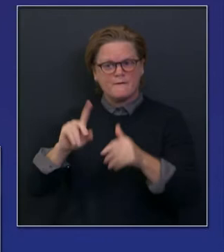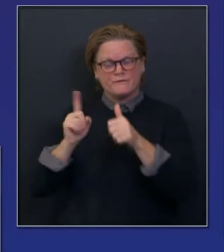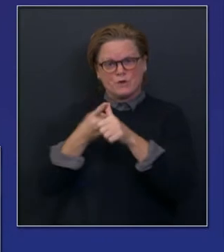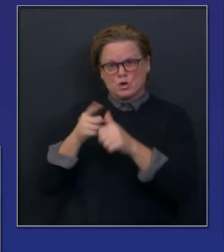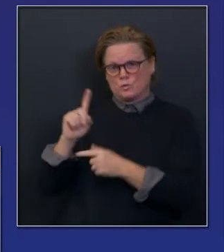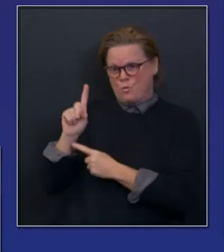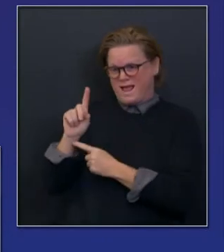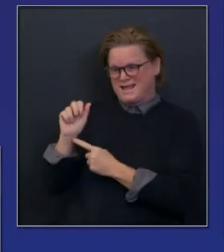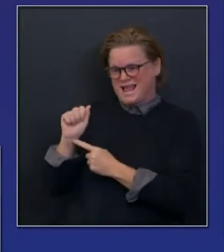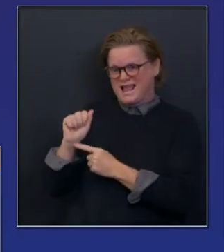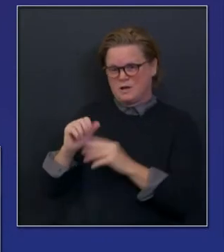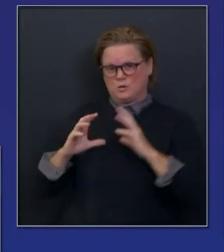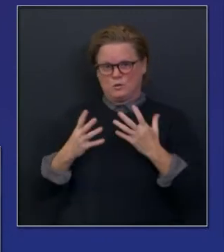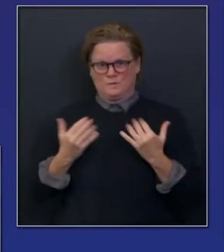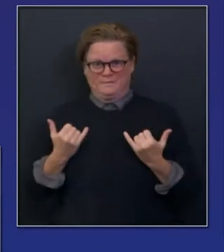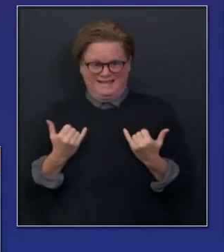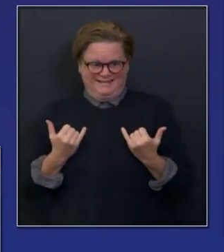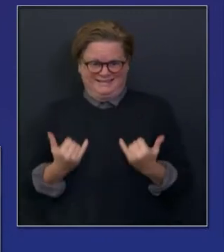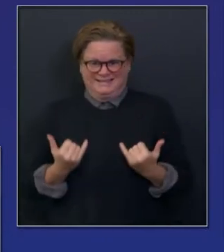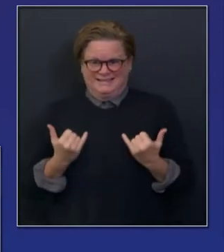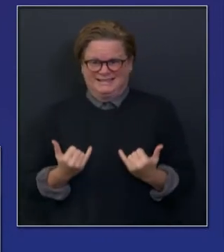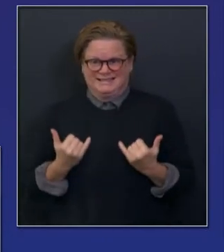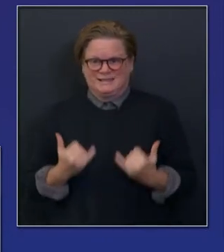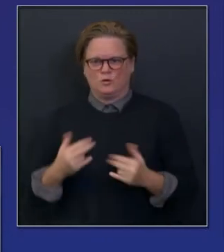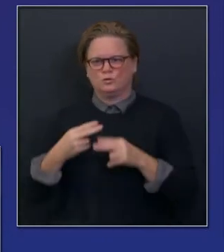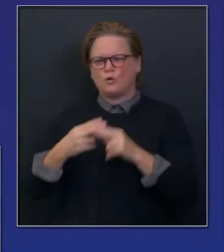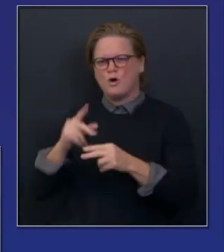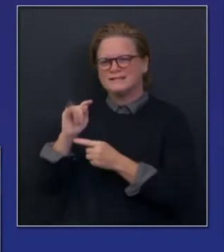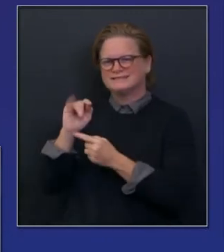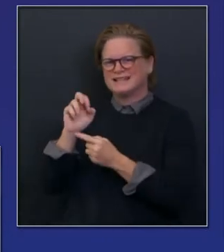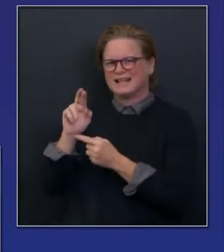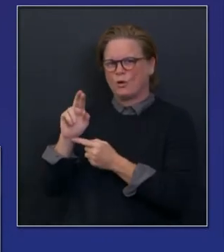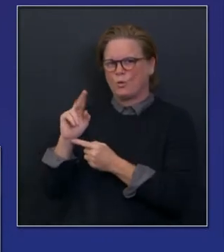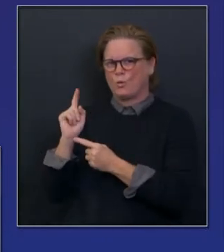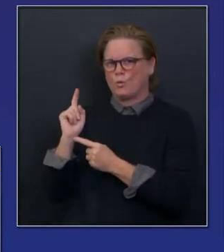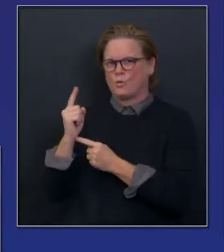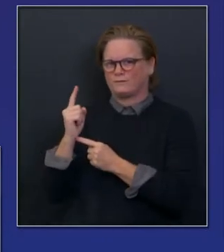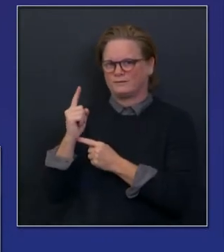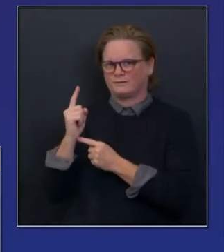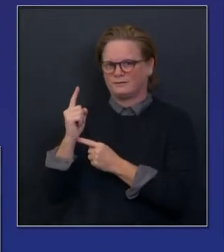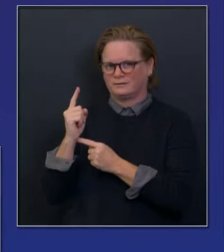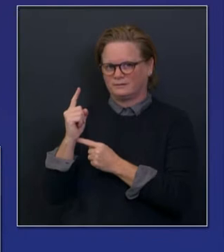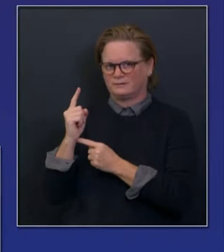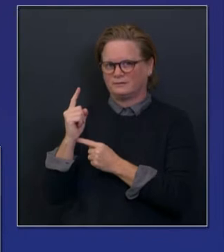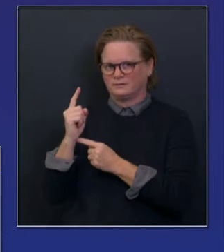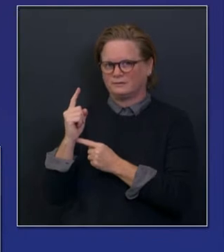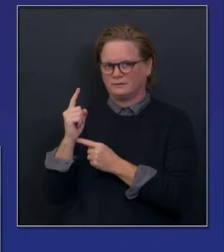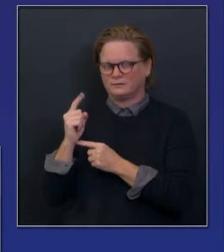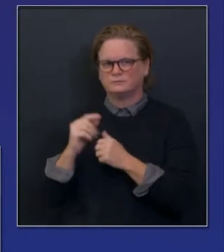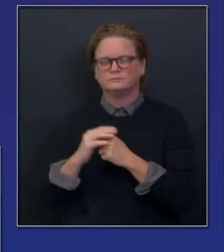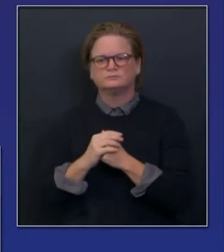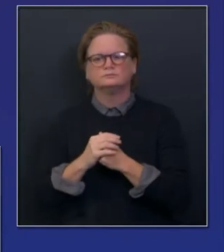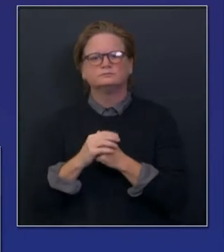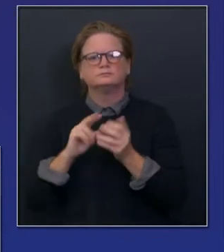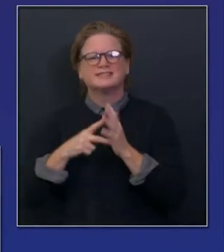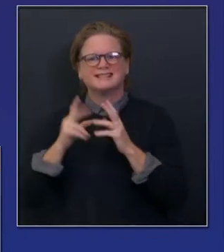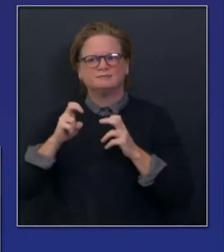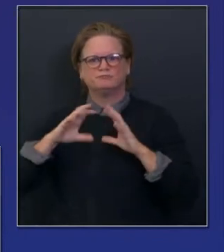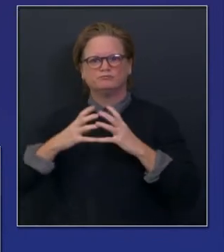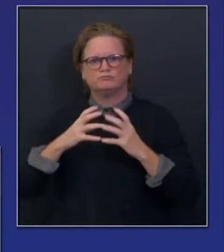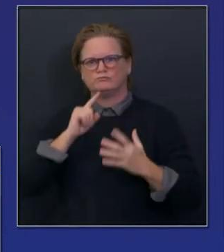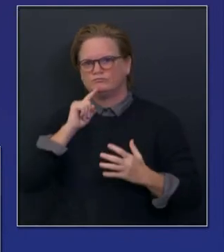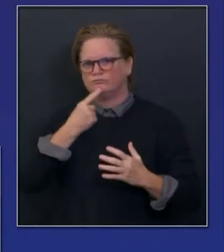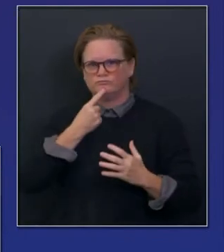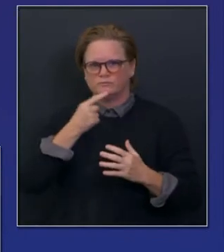con las vacunas de Pfizer y las de Moderna, esto es fase 1, nivel 1. Ayer estábamos preparando estos en las